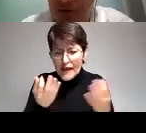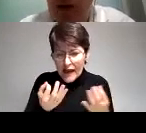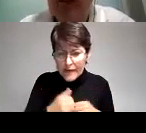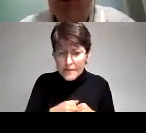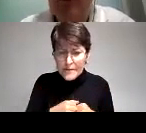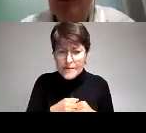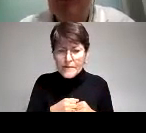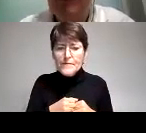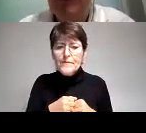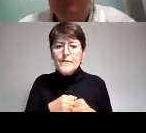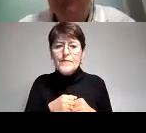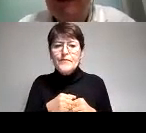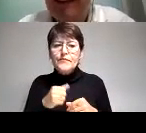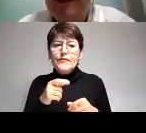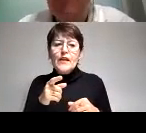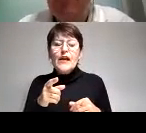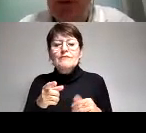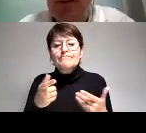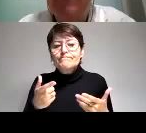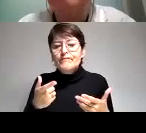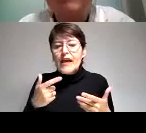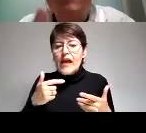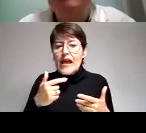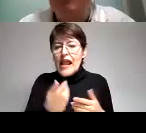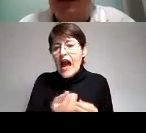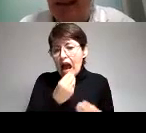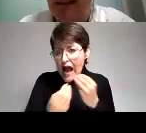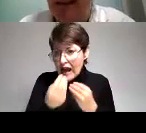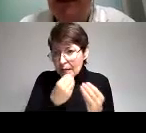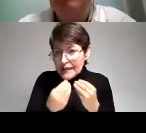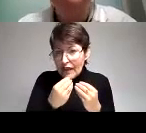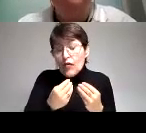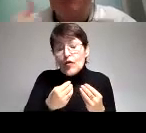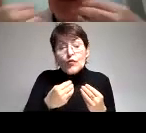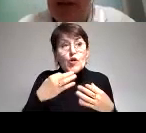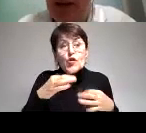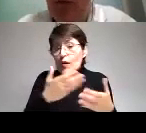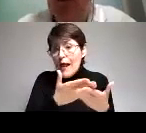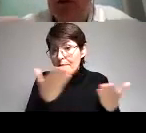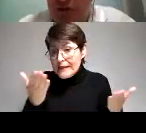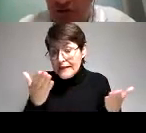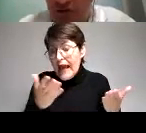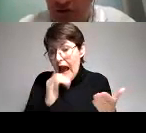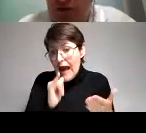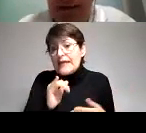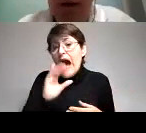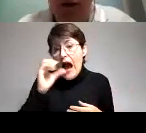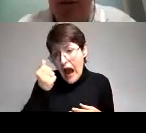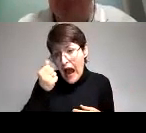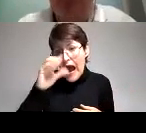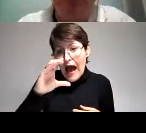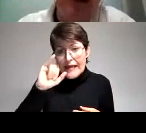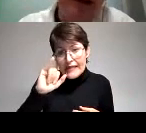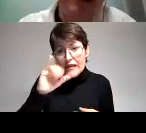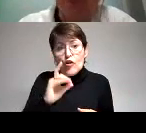produce protones, por lo tanto, nuestra dieta por defecto ya tiende a ser ácida. Si además primamos todos los alimentos que hemos comentado, los